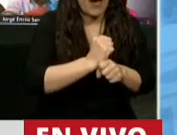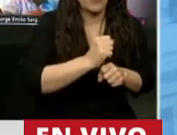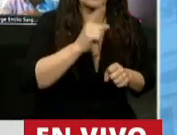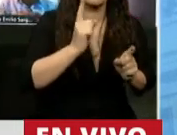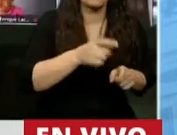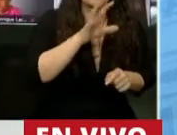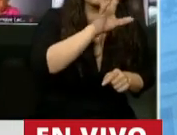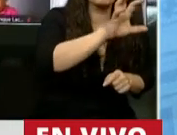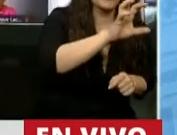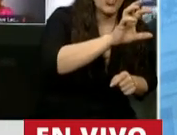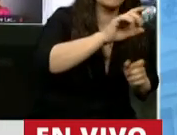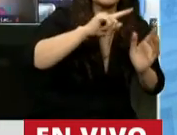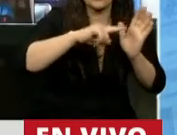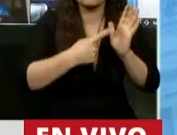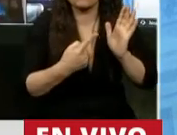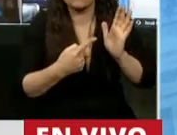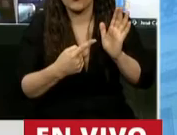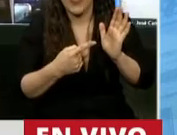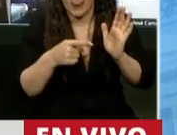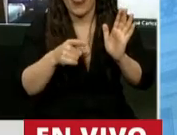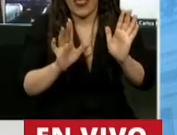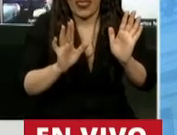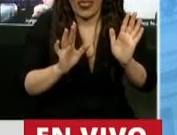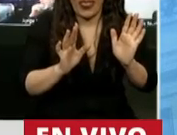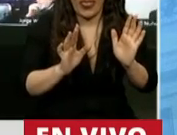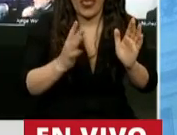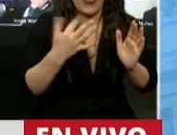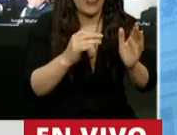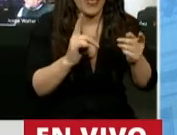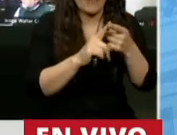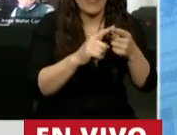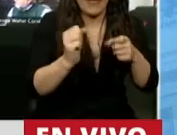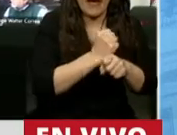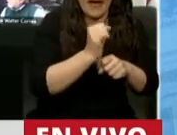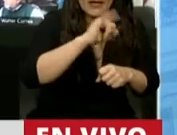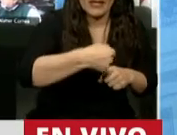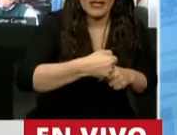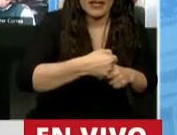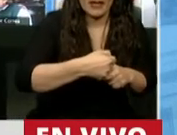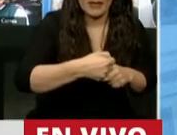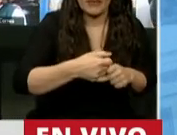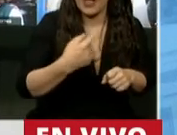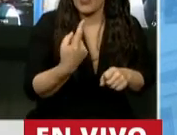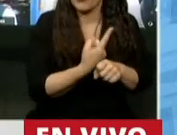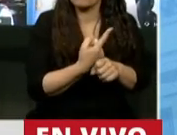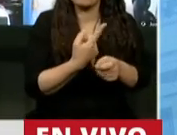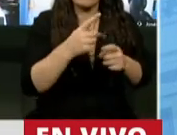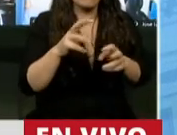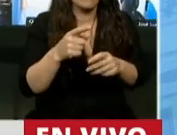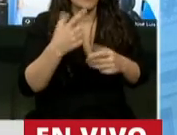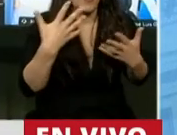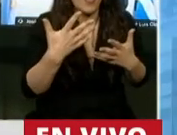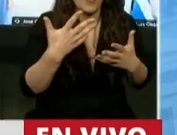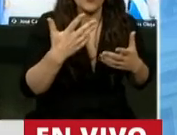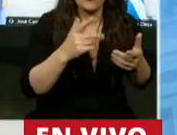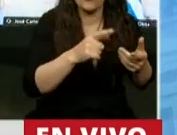interesada o la ciudad de buenos aires- en su caso así no puede haber reasignación de recursos sobre una competencia